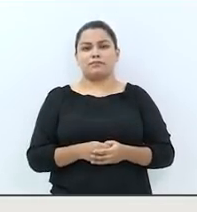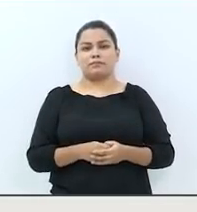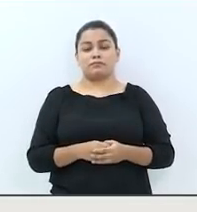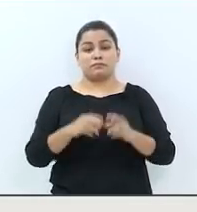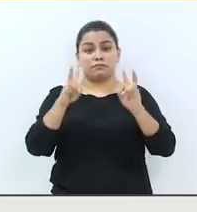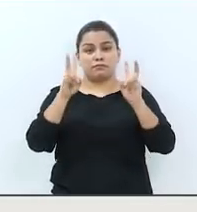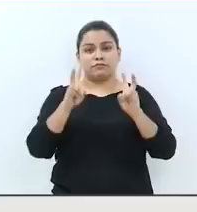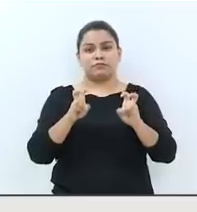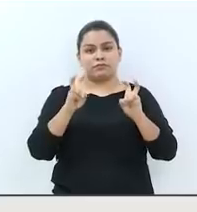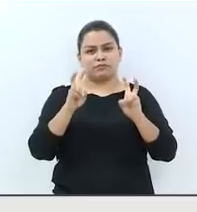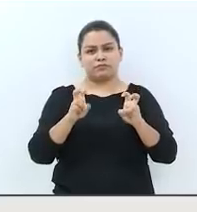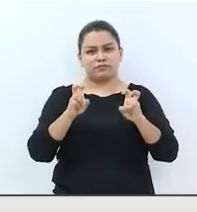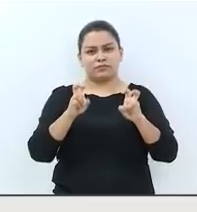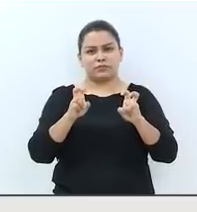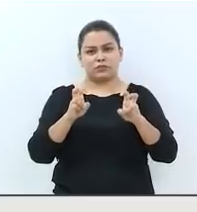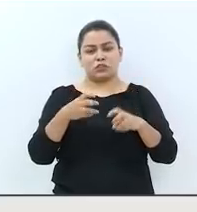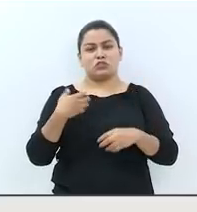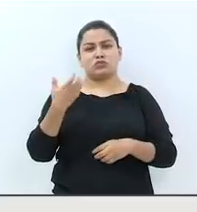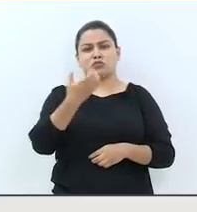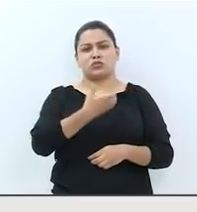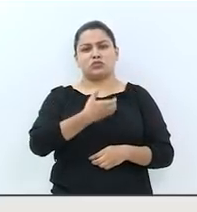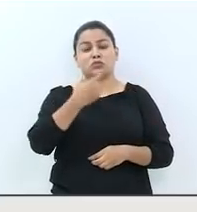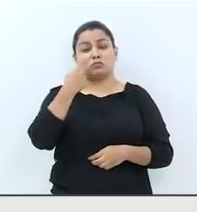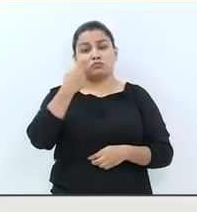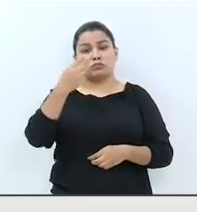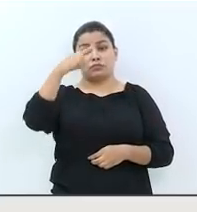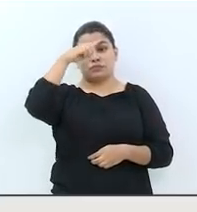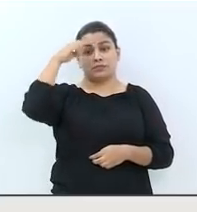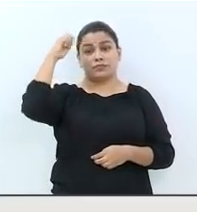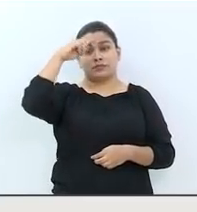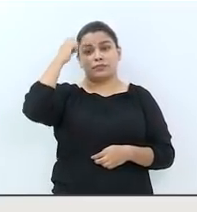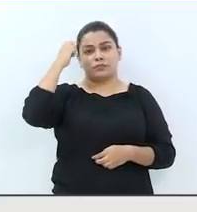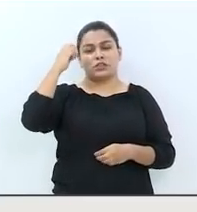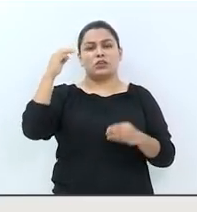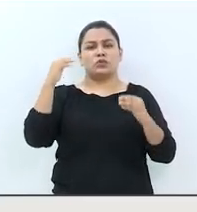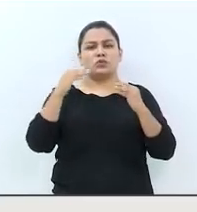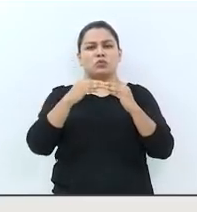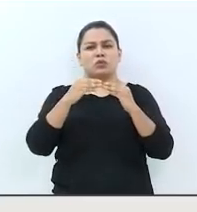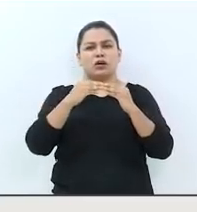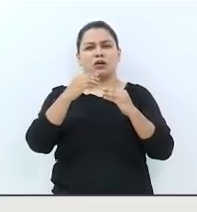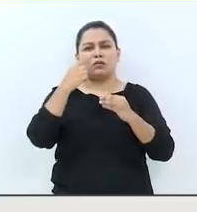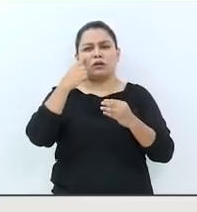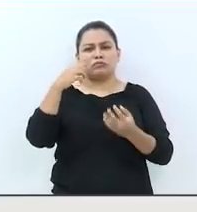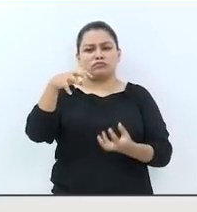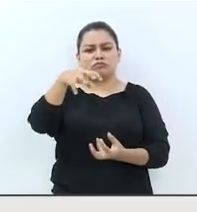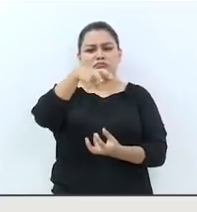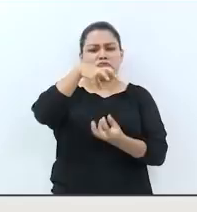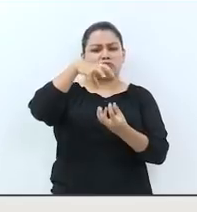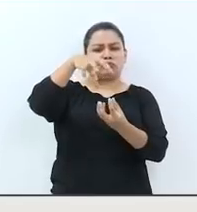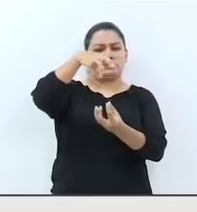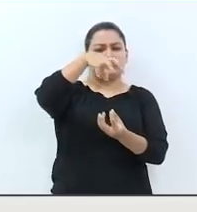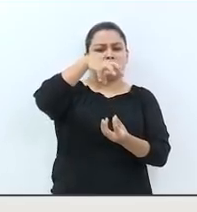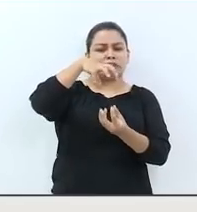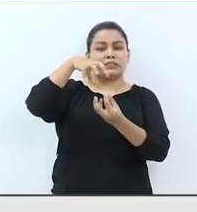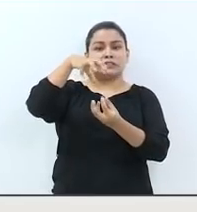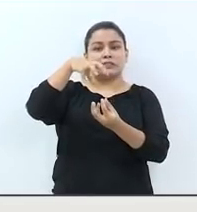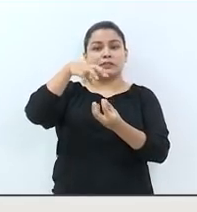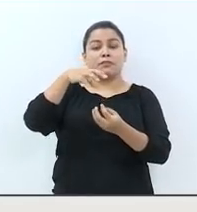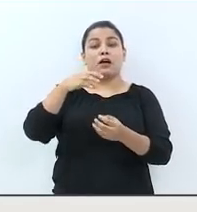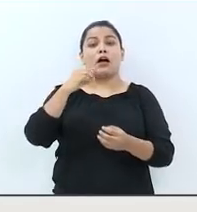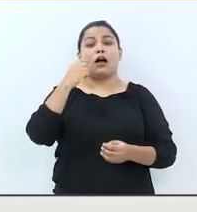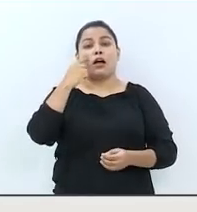los temas y a las temáticas que vamos a ir tratando. Vamos siempre en nuestro viaje por el globo. Vamos a hablar sobre